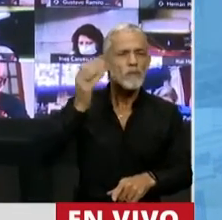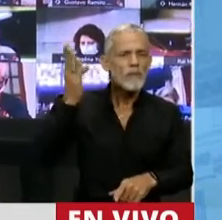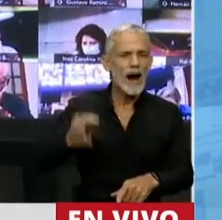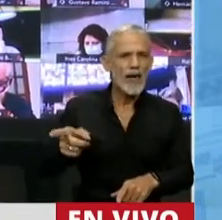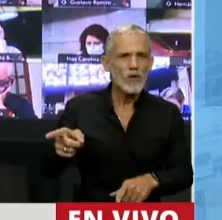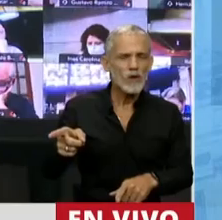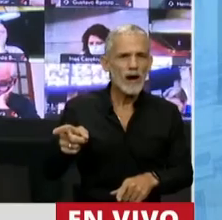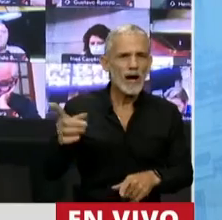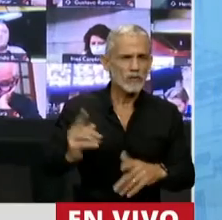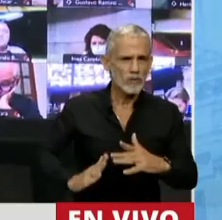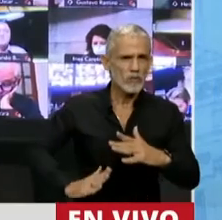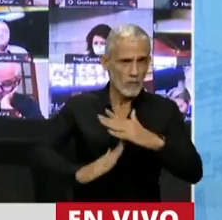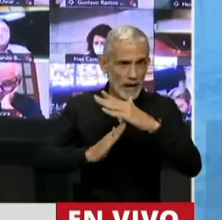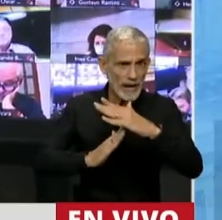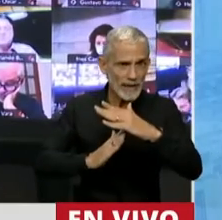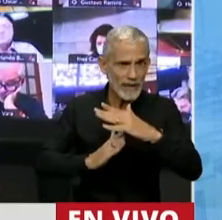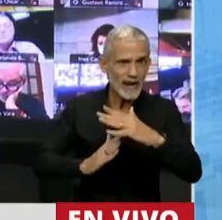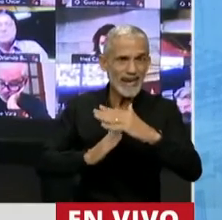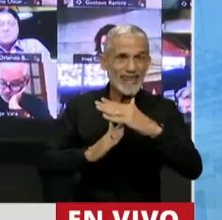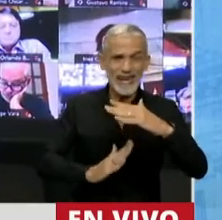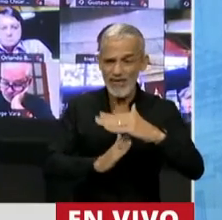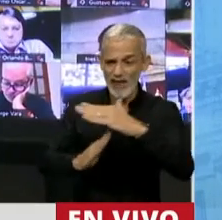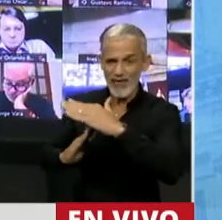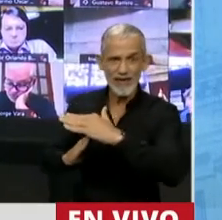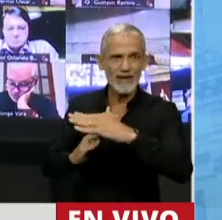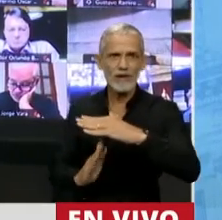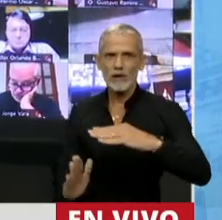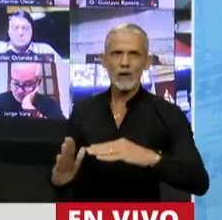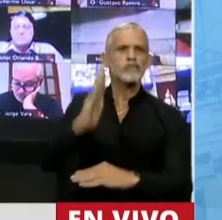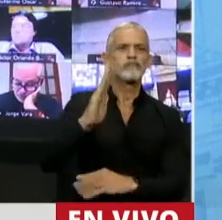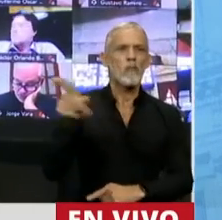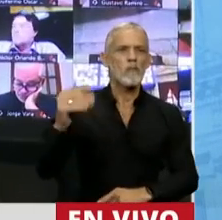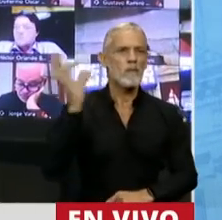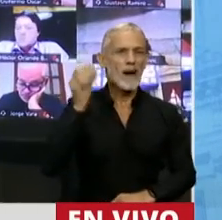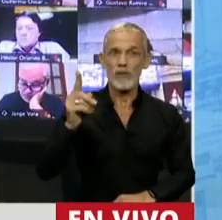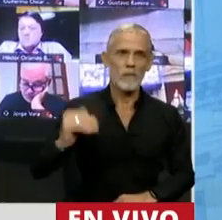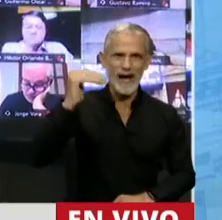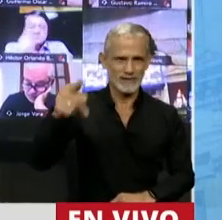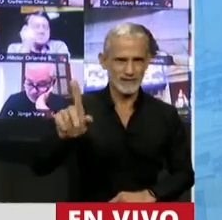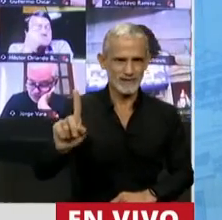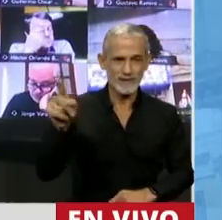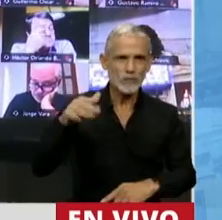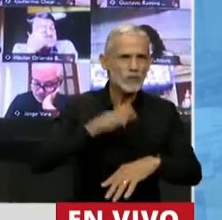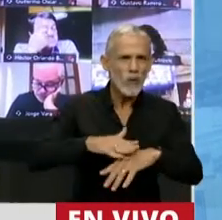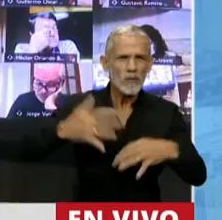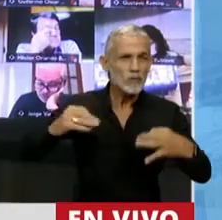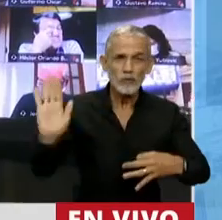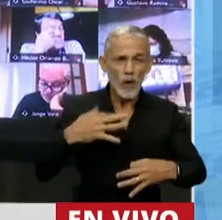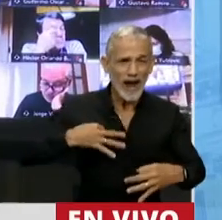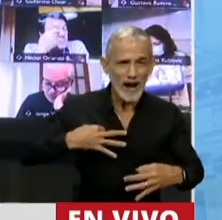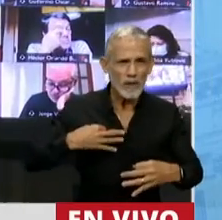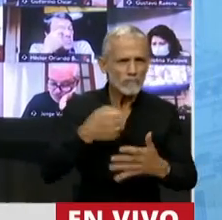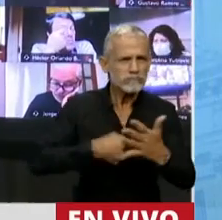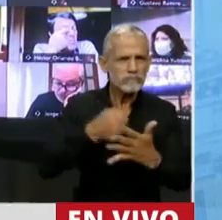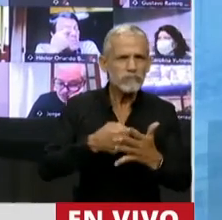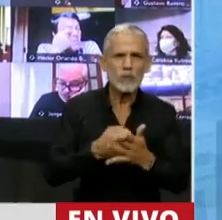Maradona fue un líder entre los líderes. Fue un hombre que comprometió toda su vida con la causa